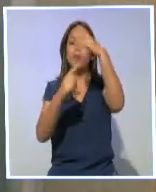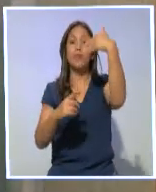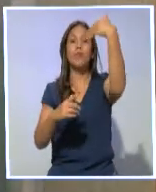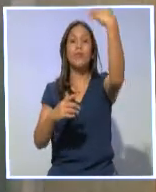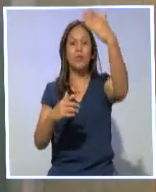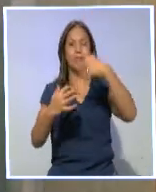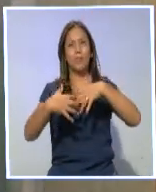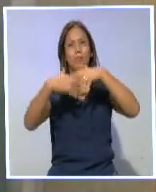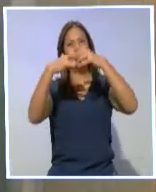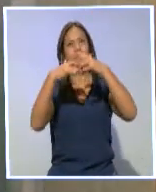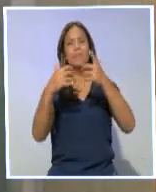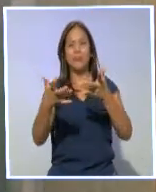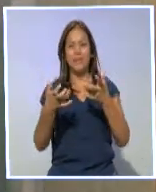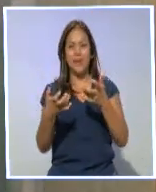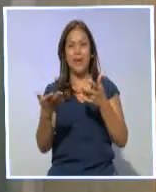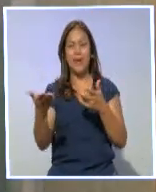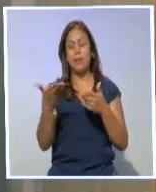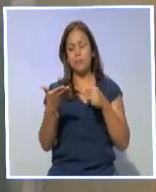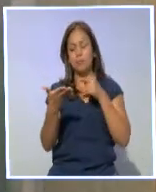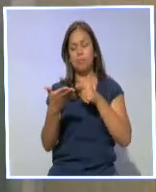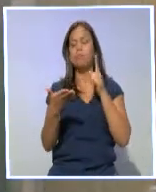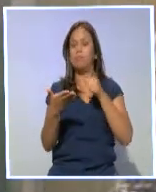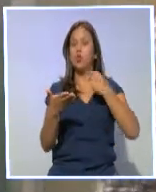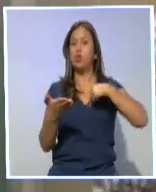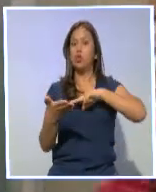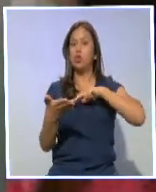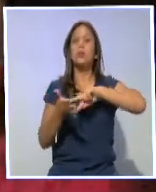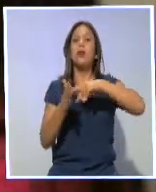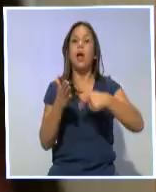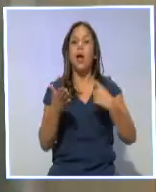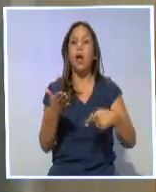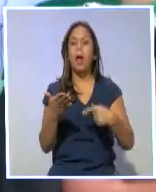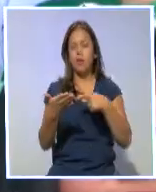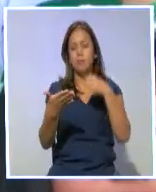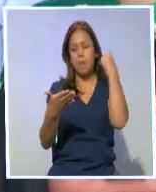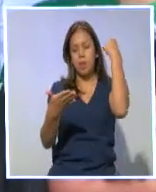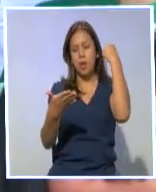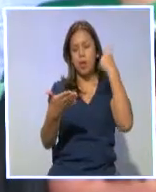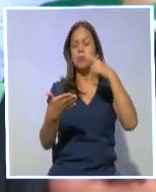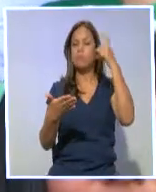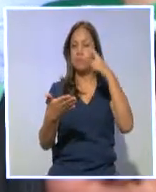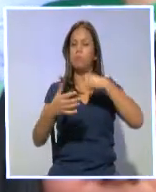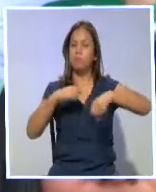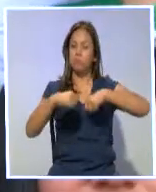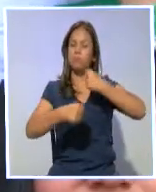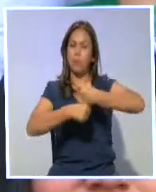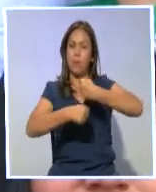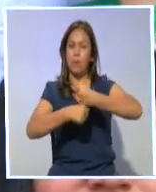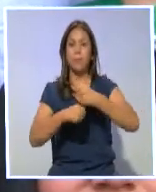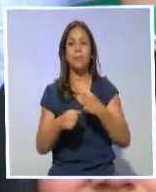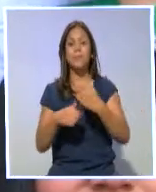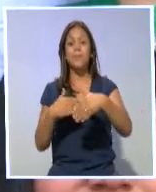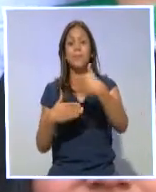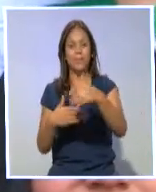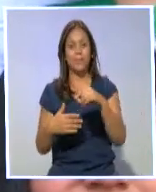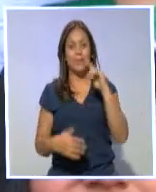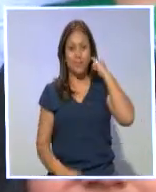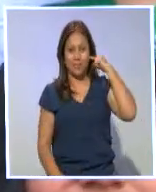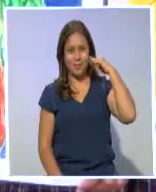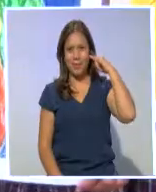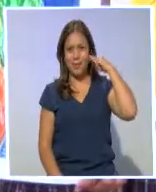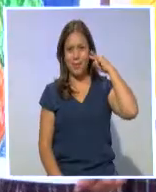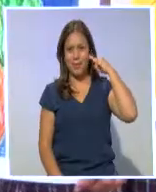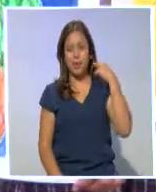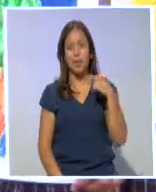futuro mejor. Hay que trabajar muy intensamente sobre el tema de derechos. Minutos más tarde, varias niñas en representación de